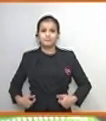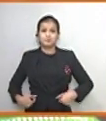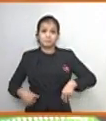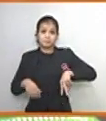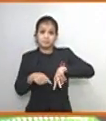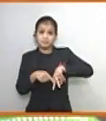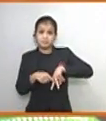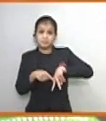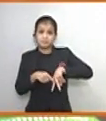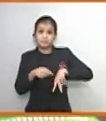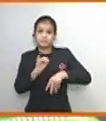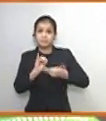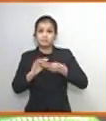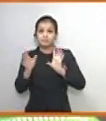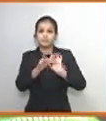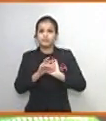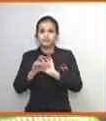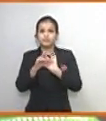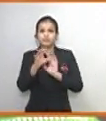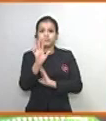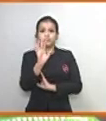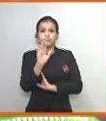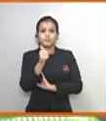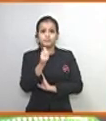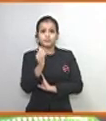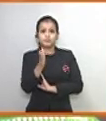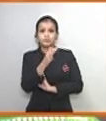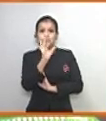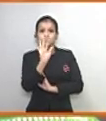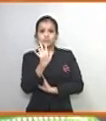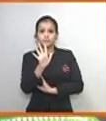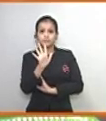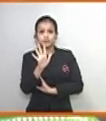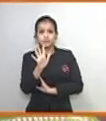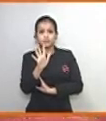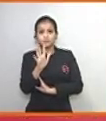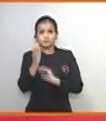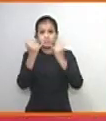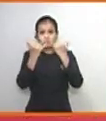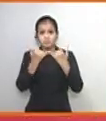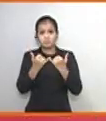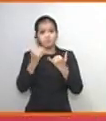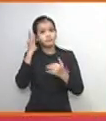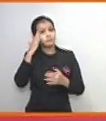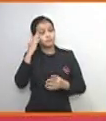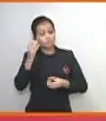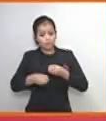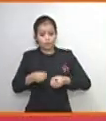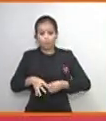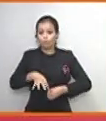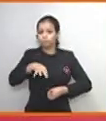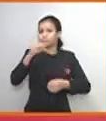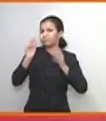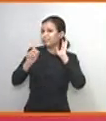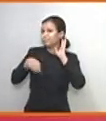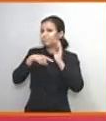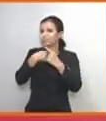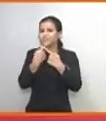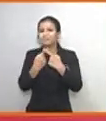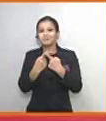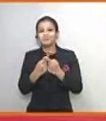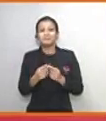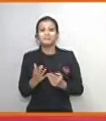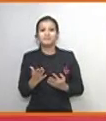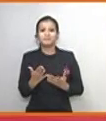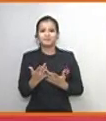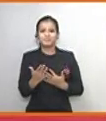izquierda. Números que se le relacionan 10 y 95. Para todos nuestros jugadores de MultiX atentos. Y la espera ganadora